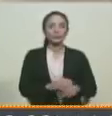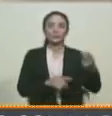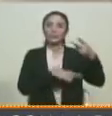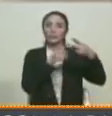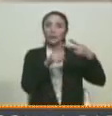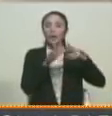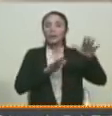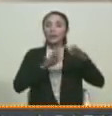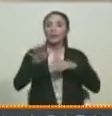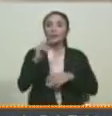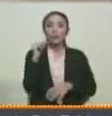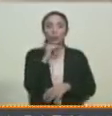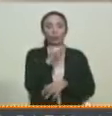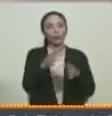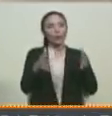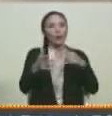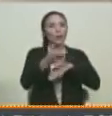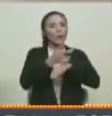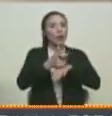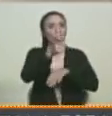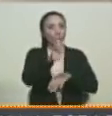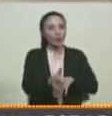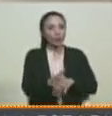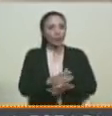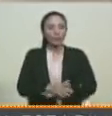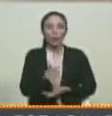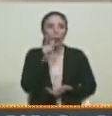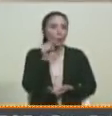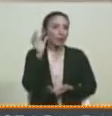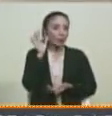15 de octubre, gobernadores y gobernadoras.